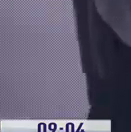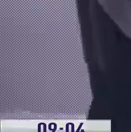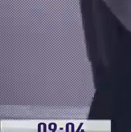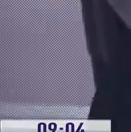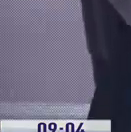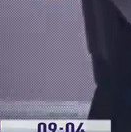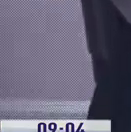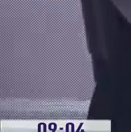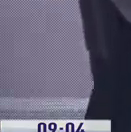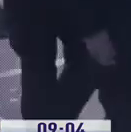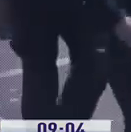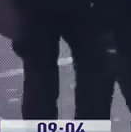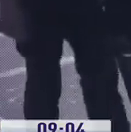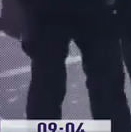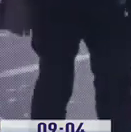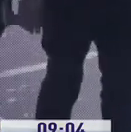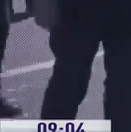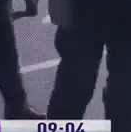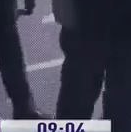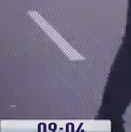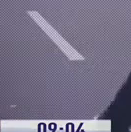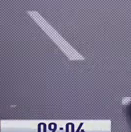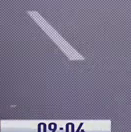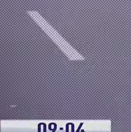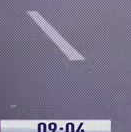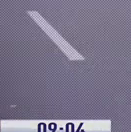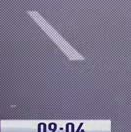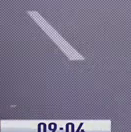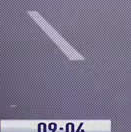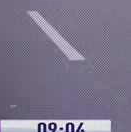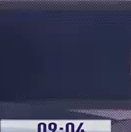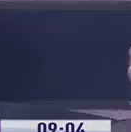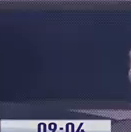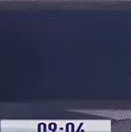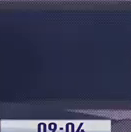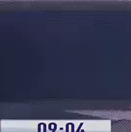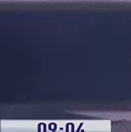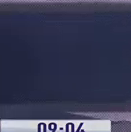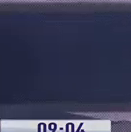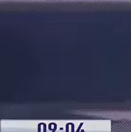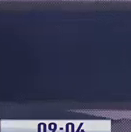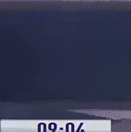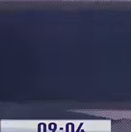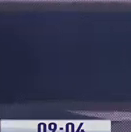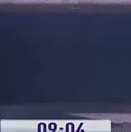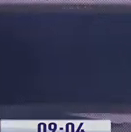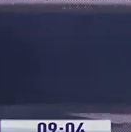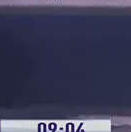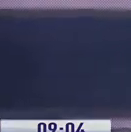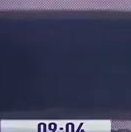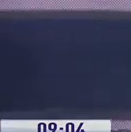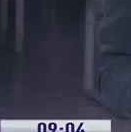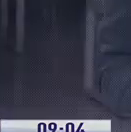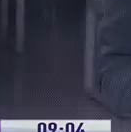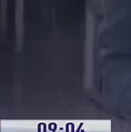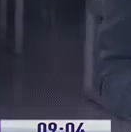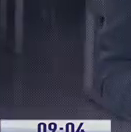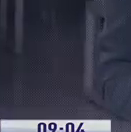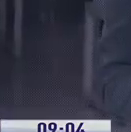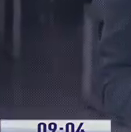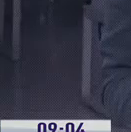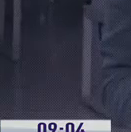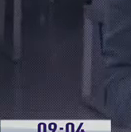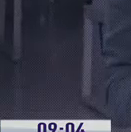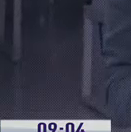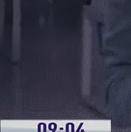blancos ángeles, que luchan noche y día con pasión. Son nuestros